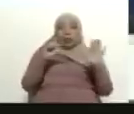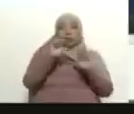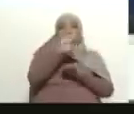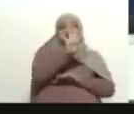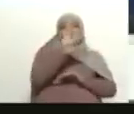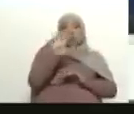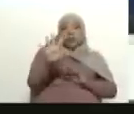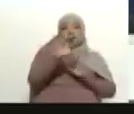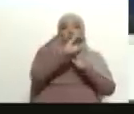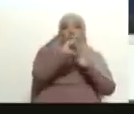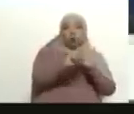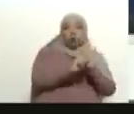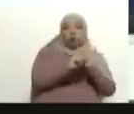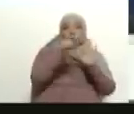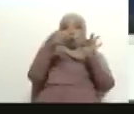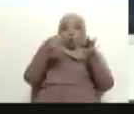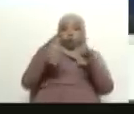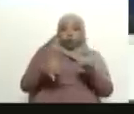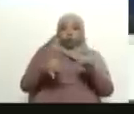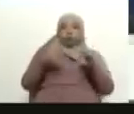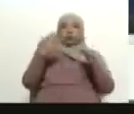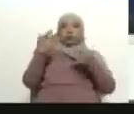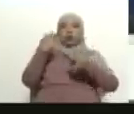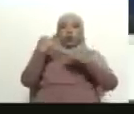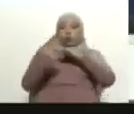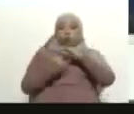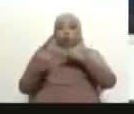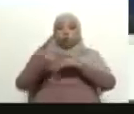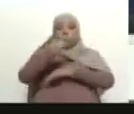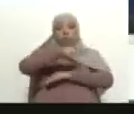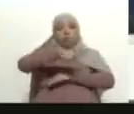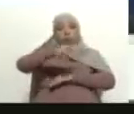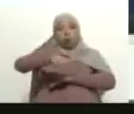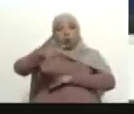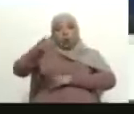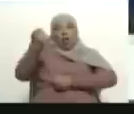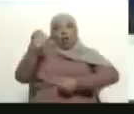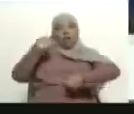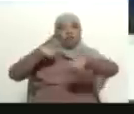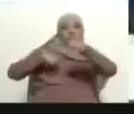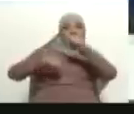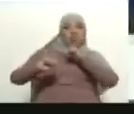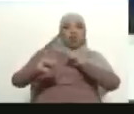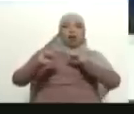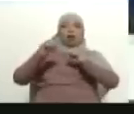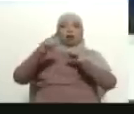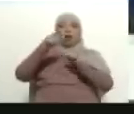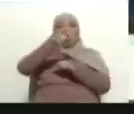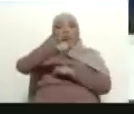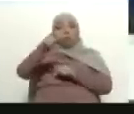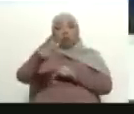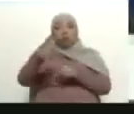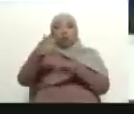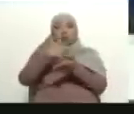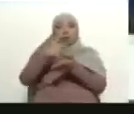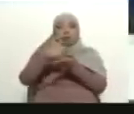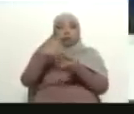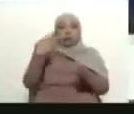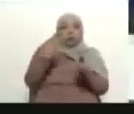Constitución, fortaleciendo nuestro órgano de seguridad ciudadana para el combate contra las vulnerabilidades, los riesgos, las